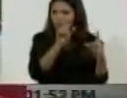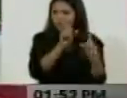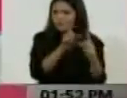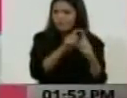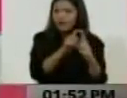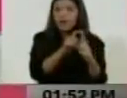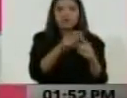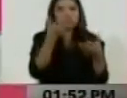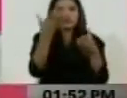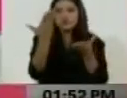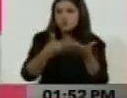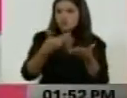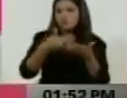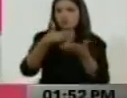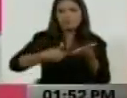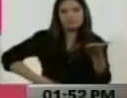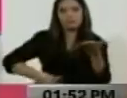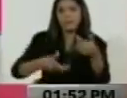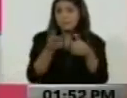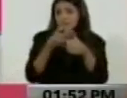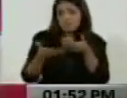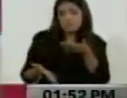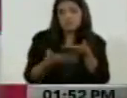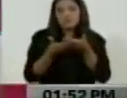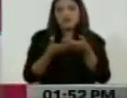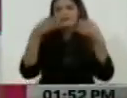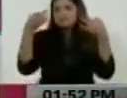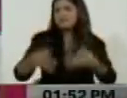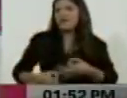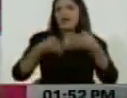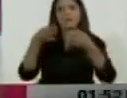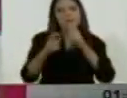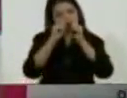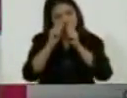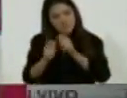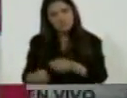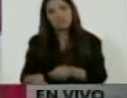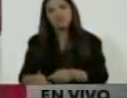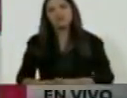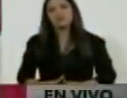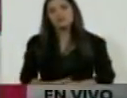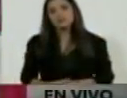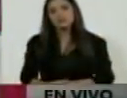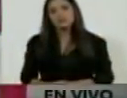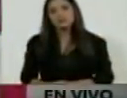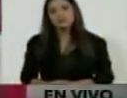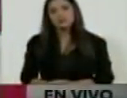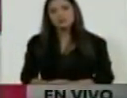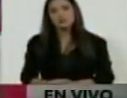sus documentos fundamentales, siempre reivindicaron y se